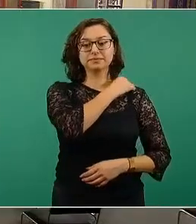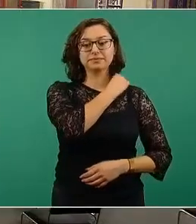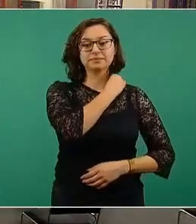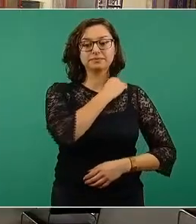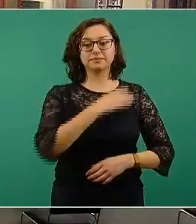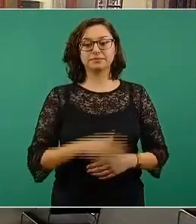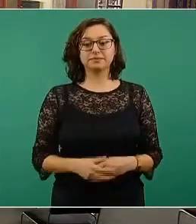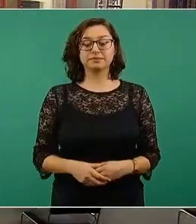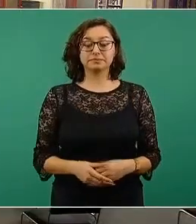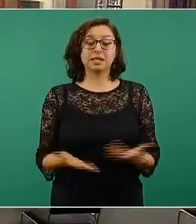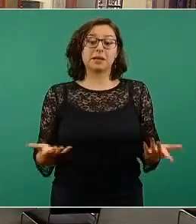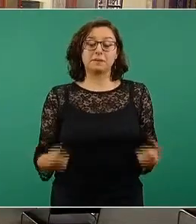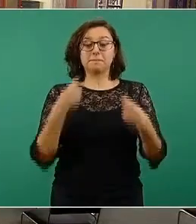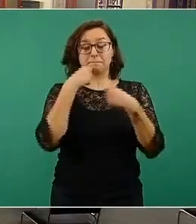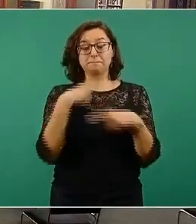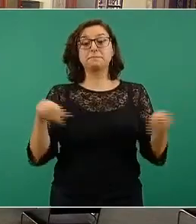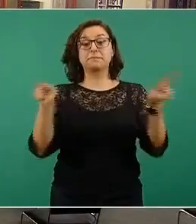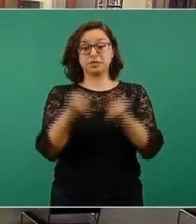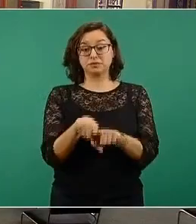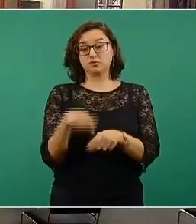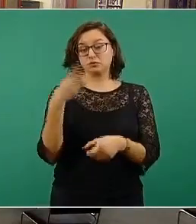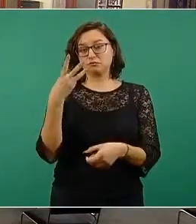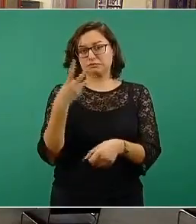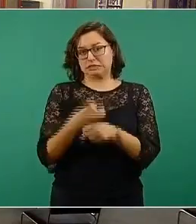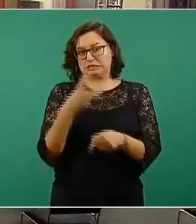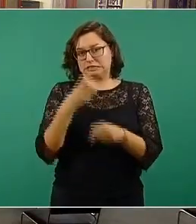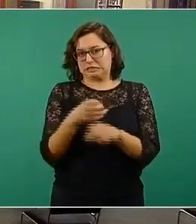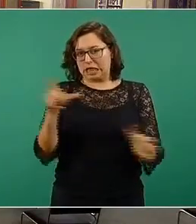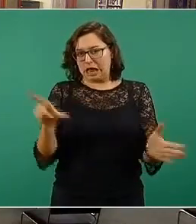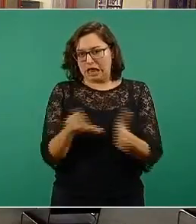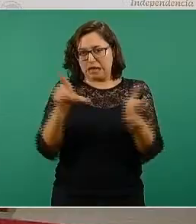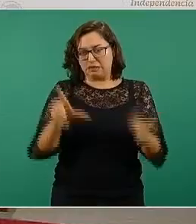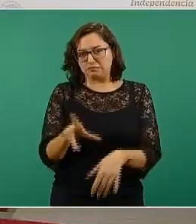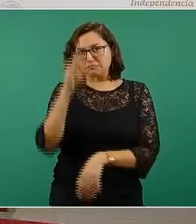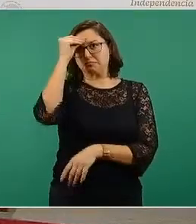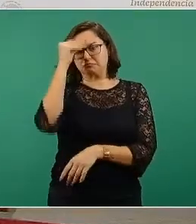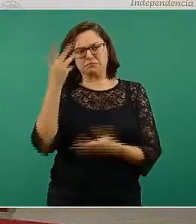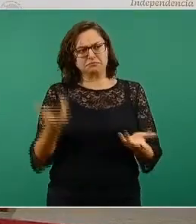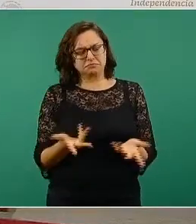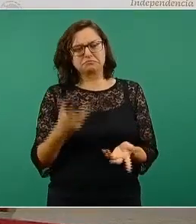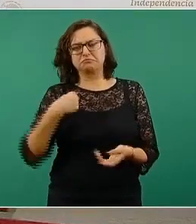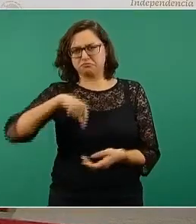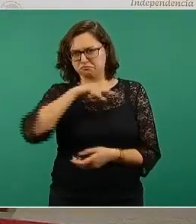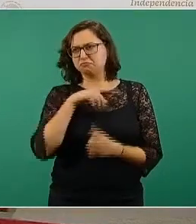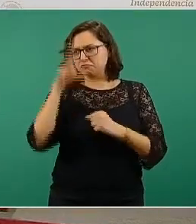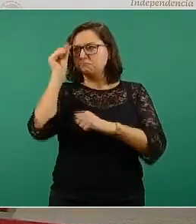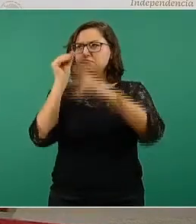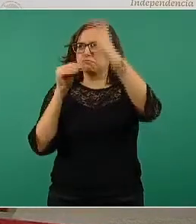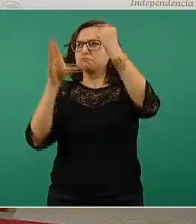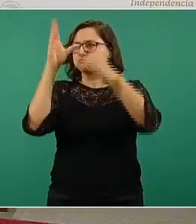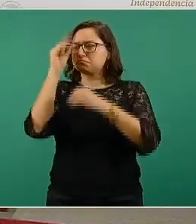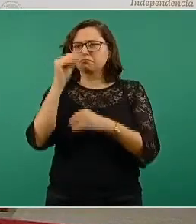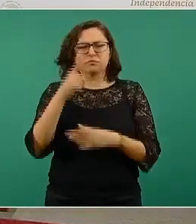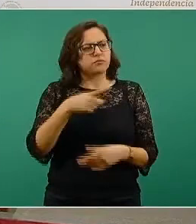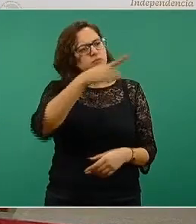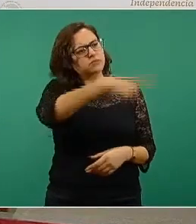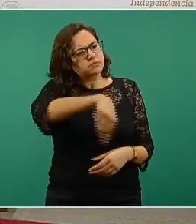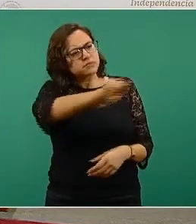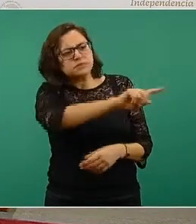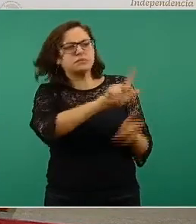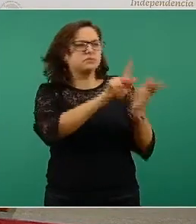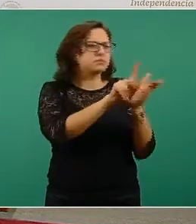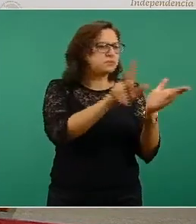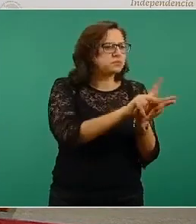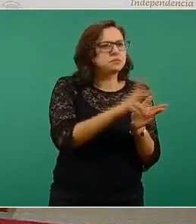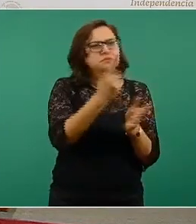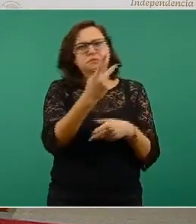tercera gran lección aprendida, también la hemos destacado, no hemos visto que estos medios que hablan en primeras planas de 200,000 o